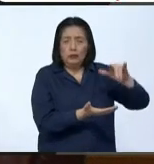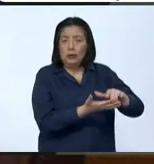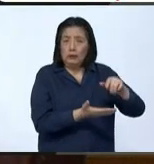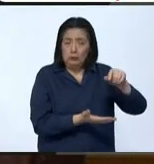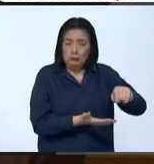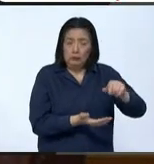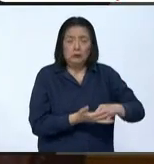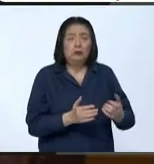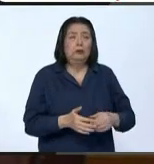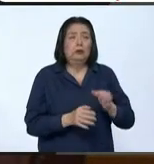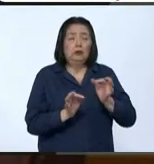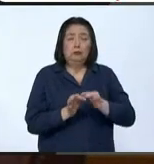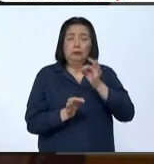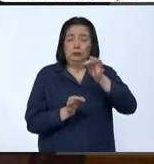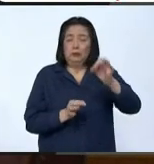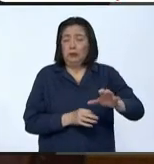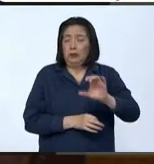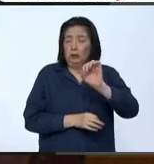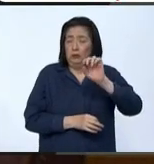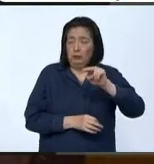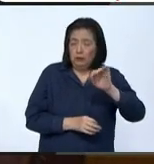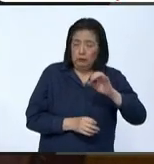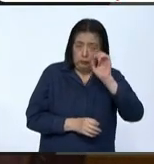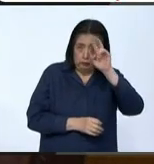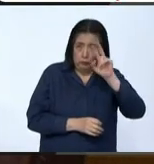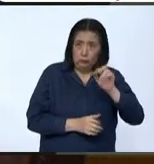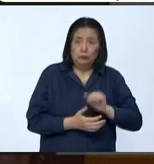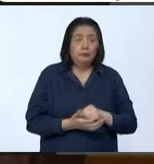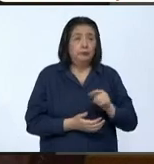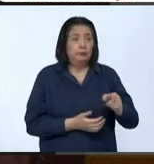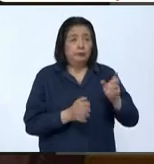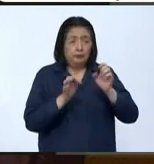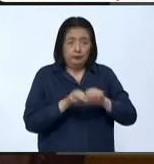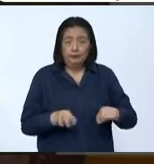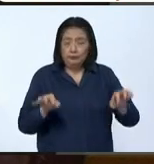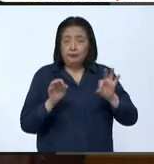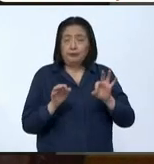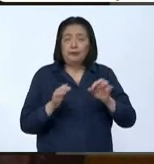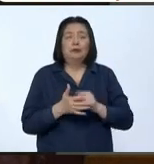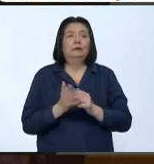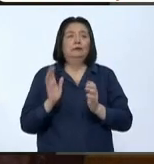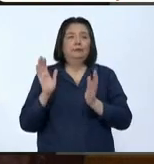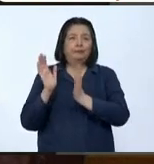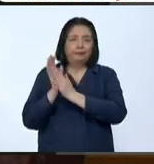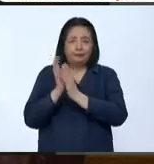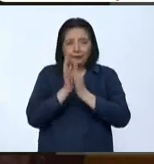Brain en la provincia de la convención cusco es importante